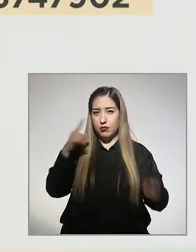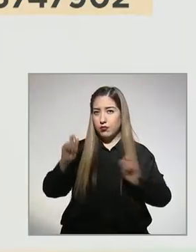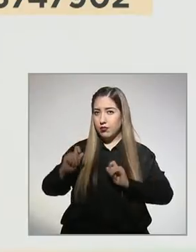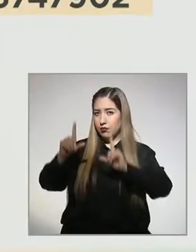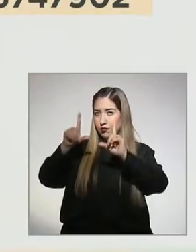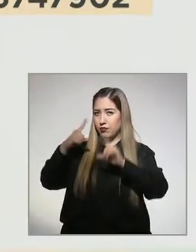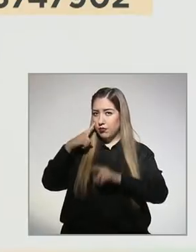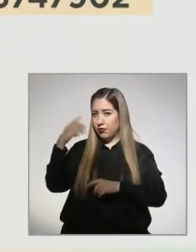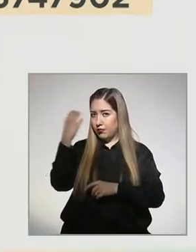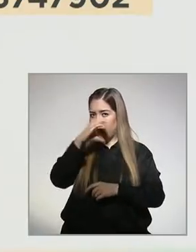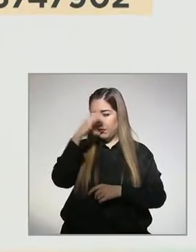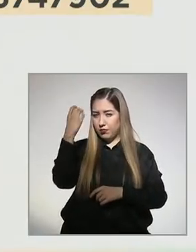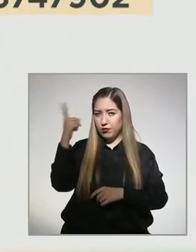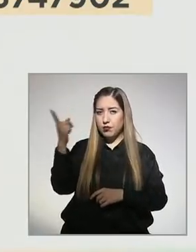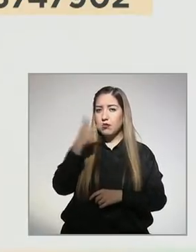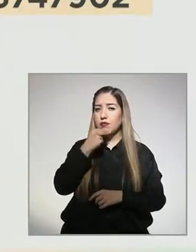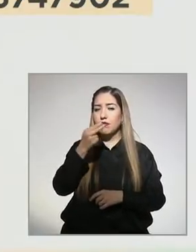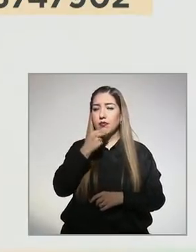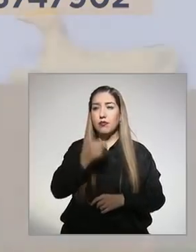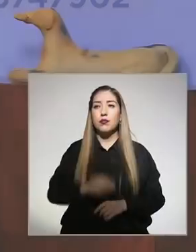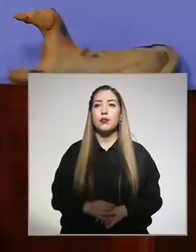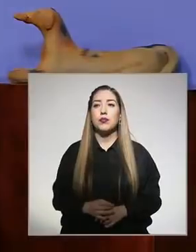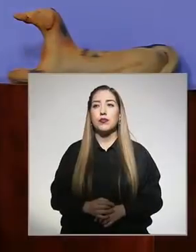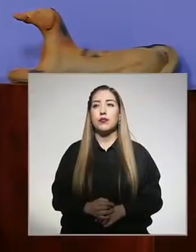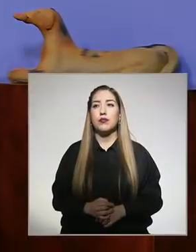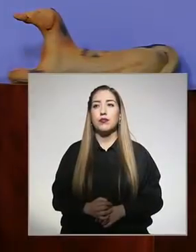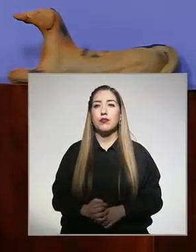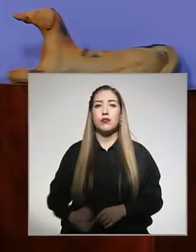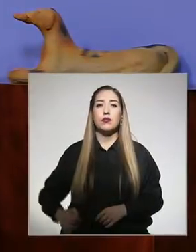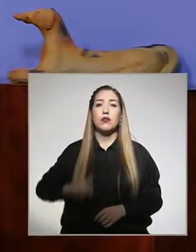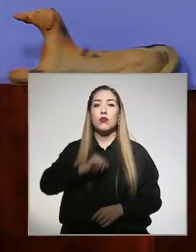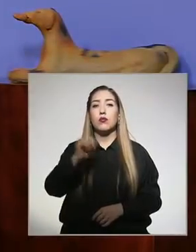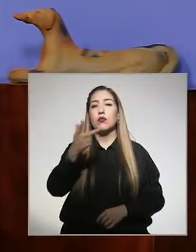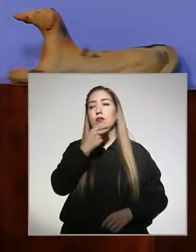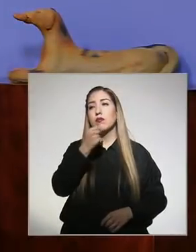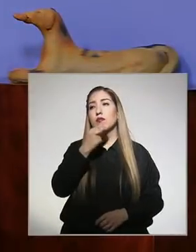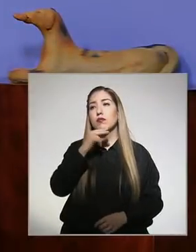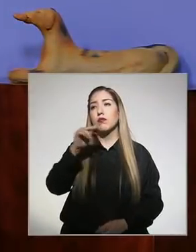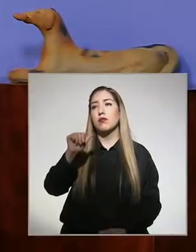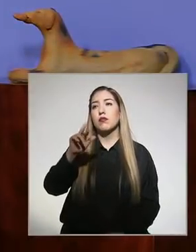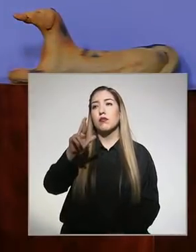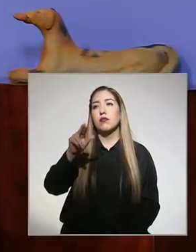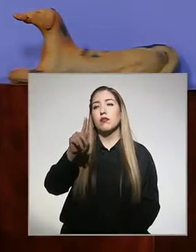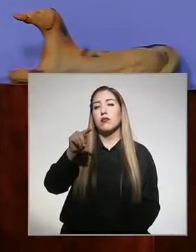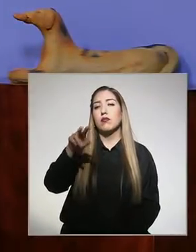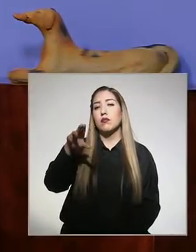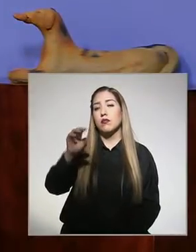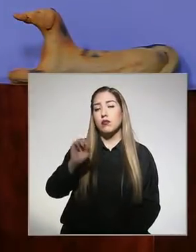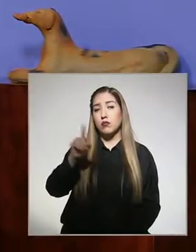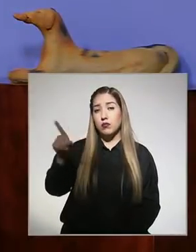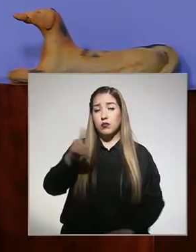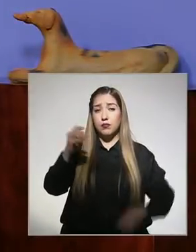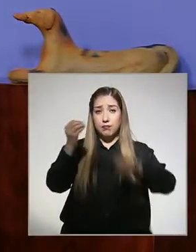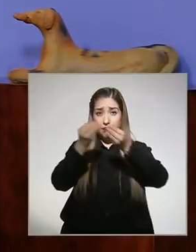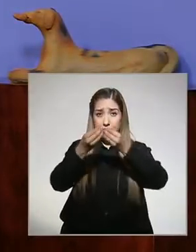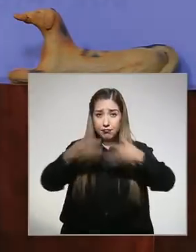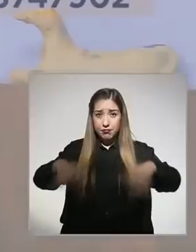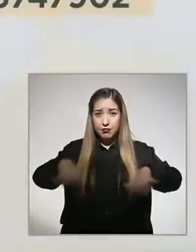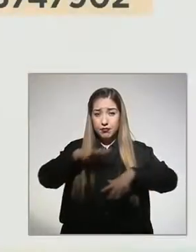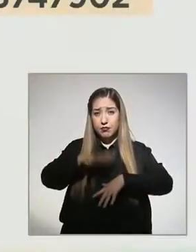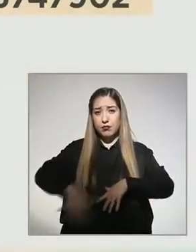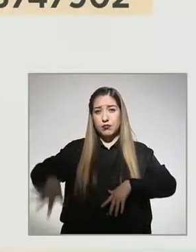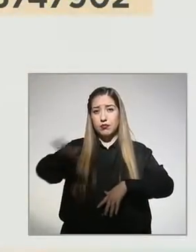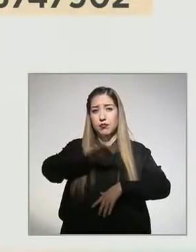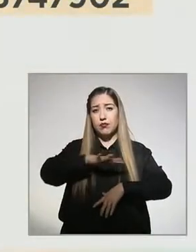aparece la foto de Gerardo Martínez Reyes. Alberto Hernández Ramírez se perdió en la colonia Ampliación